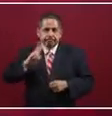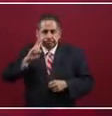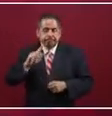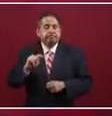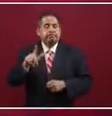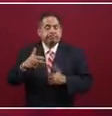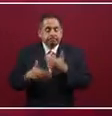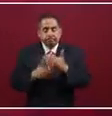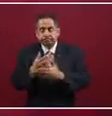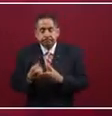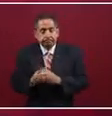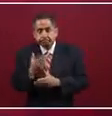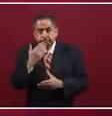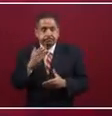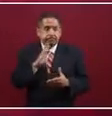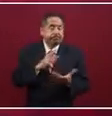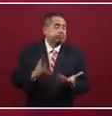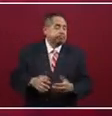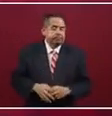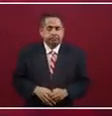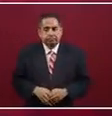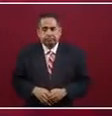Aquí dice,